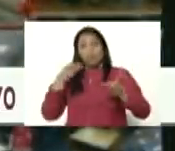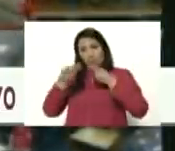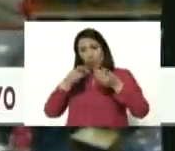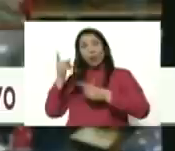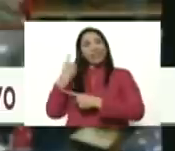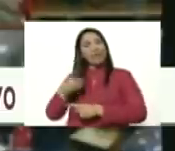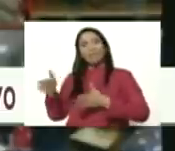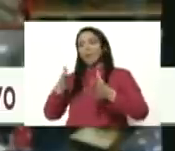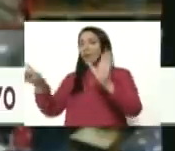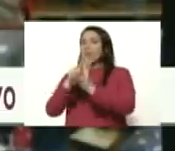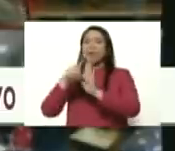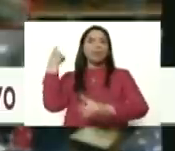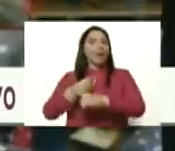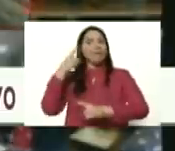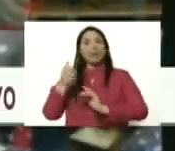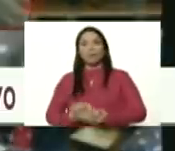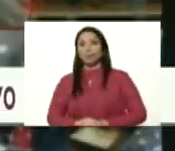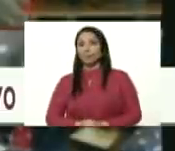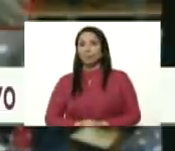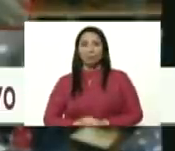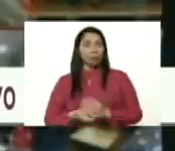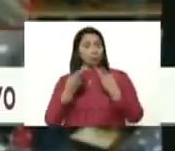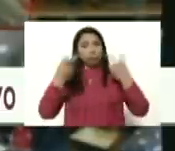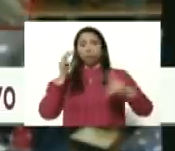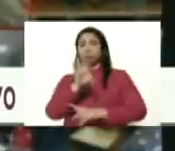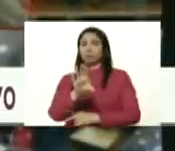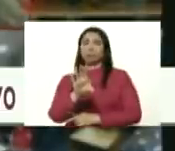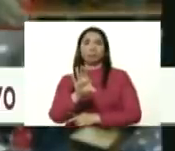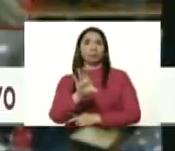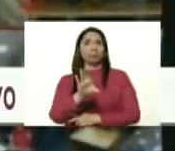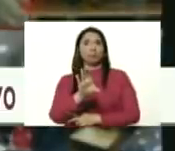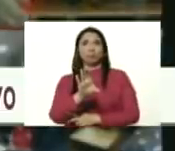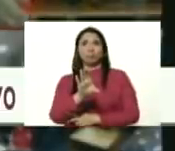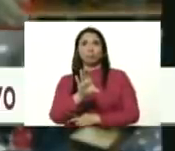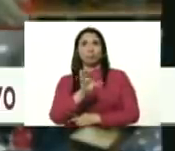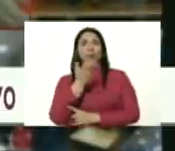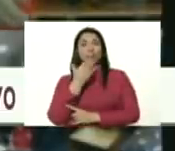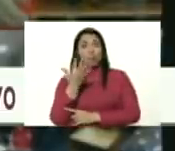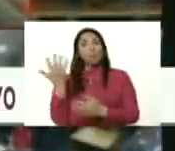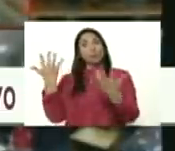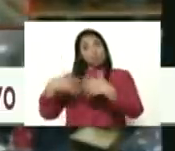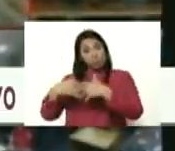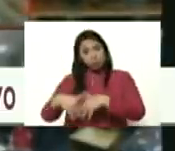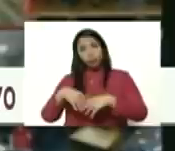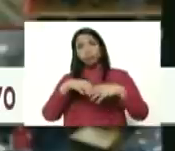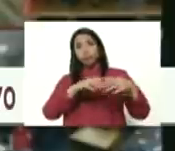la vía legal tienen que cumplirle al país, sobre todo la agroindustria,